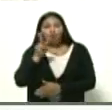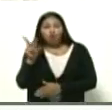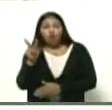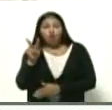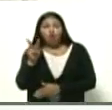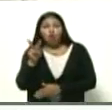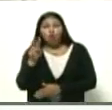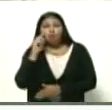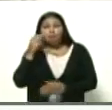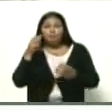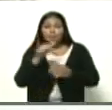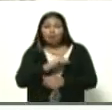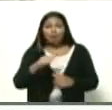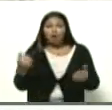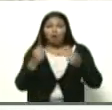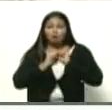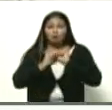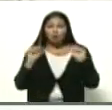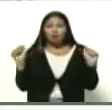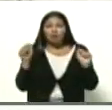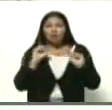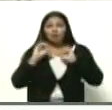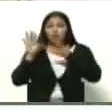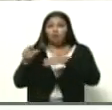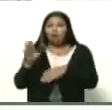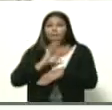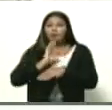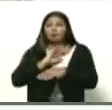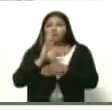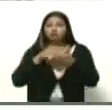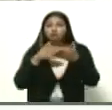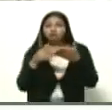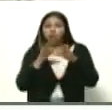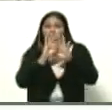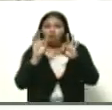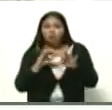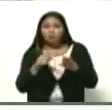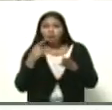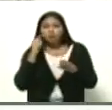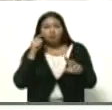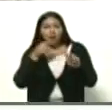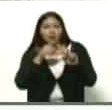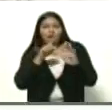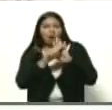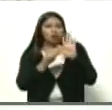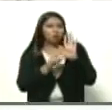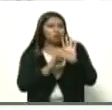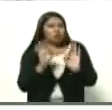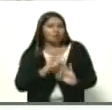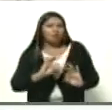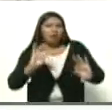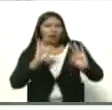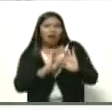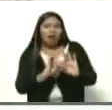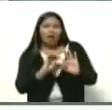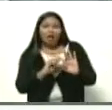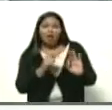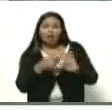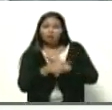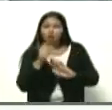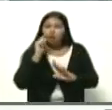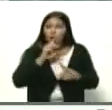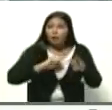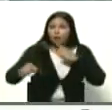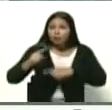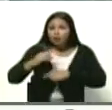comunicación privados lanzaron al cesto de la basura sus propios manuales de estilo. Yo ni siquiera me refiero a la Constitución, que digamos, es